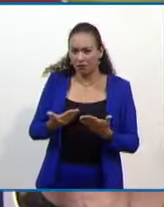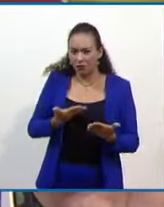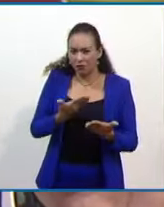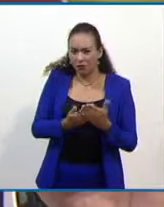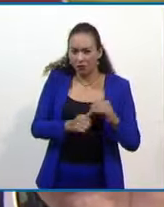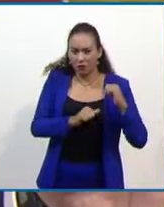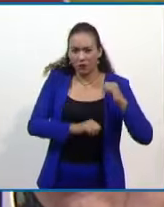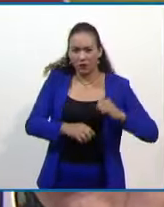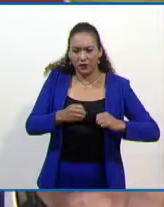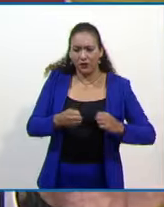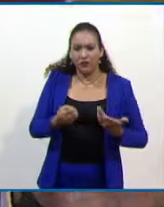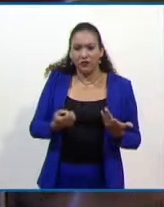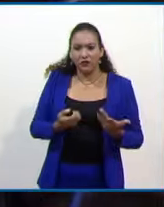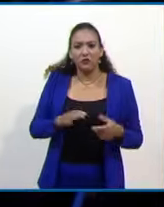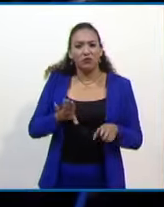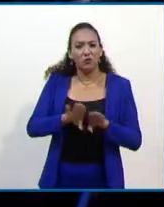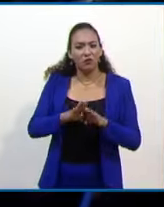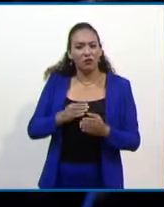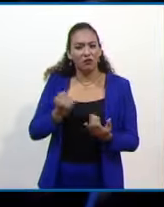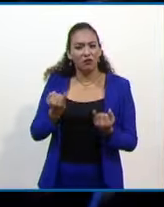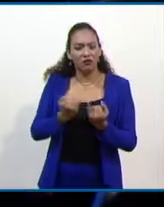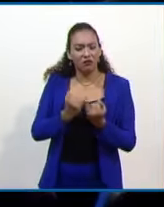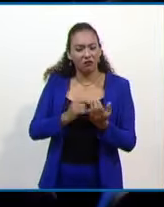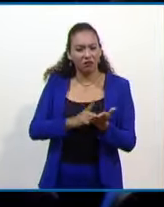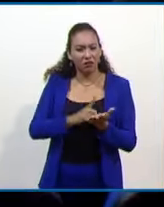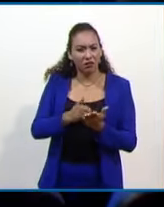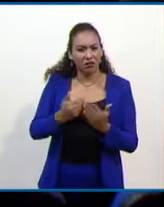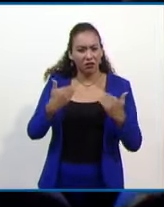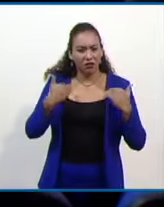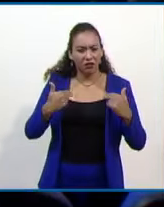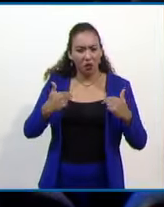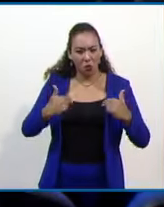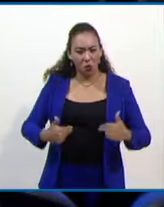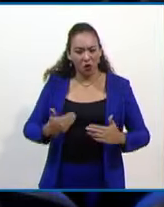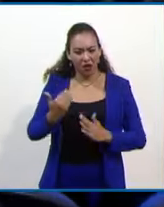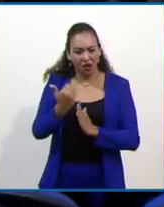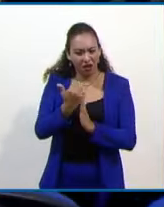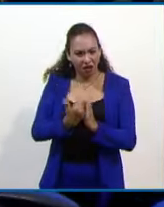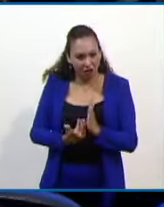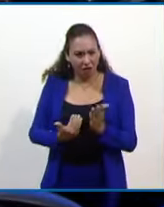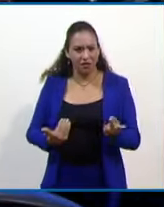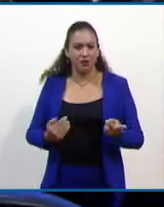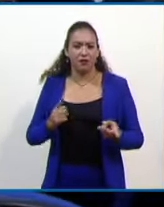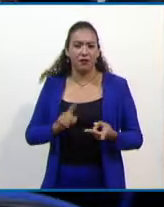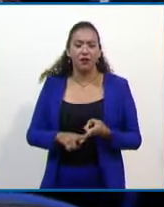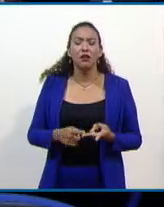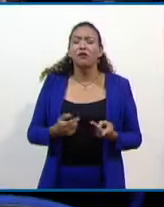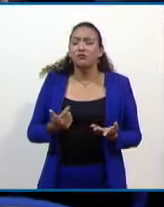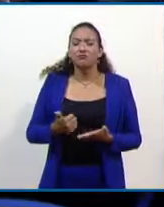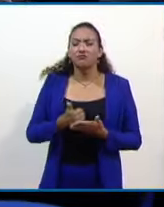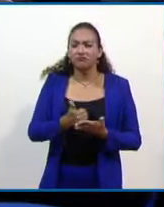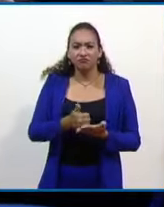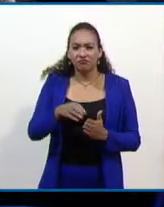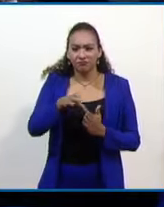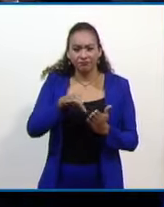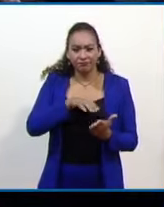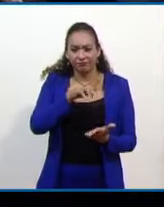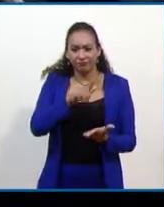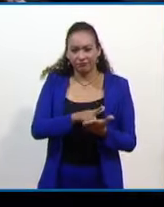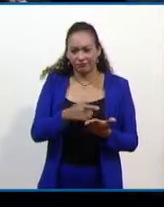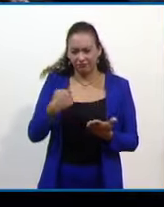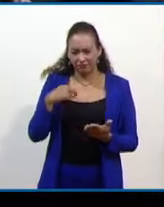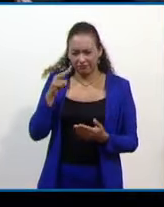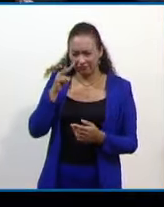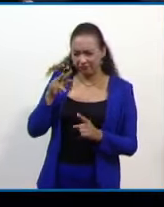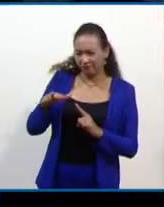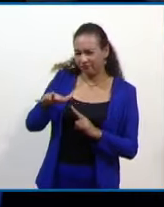lo fortalece, pero además lo extiende a controversias y acciones de inconstitucionalidad. Este marco, a mi modo de ver,